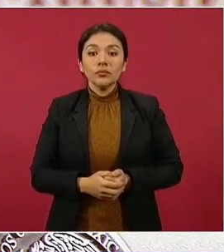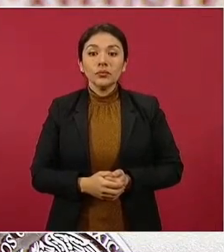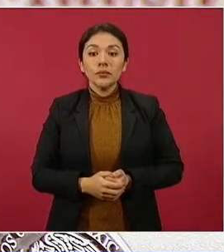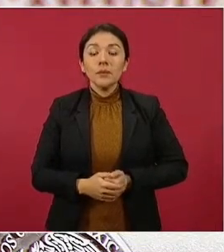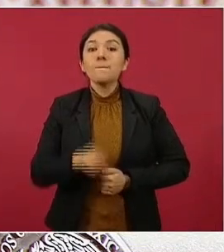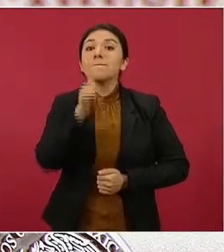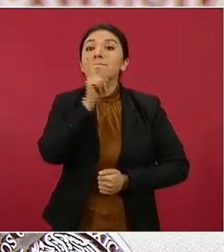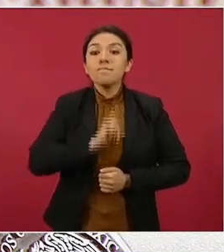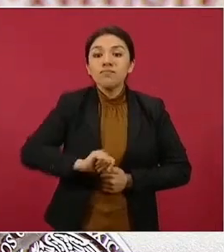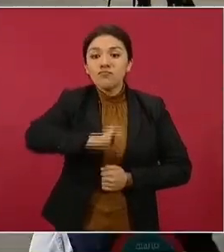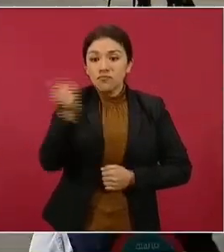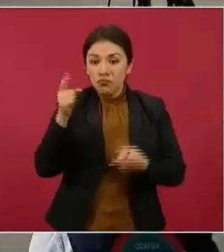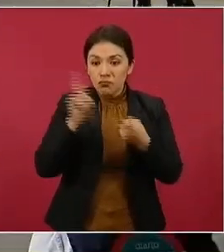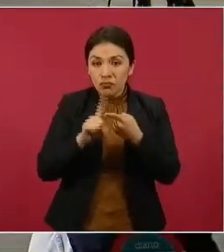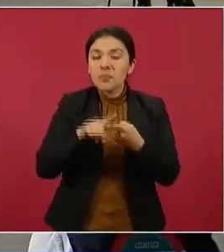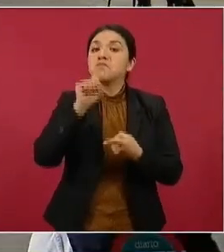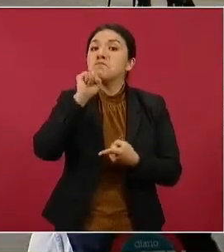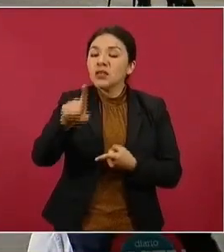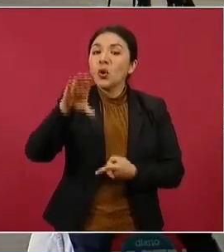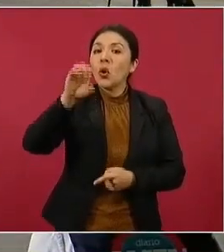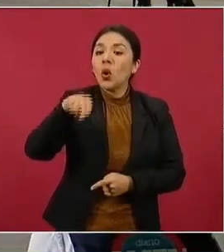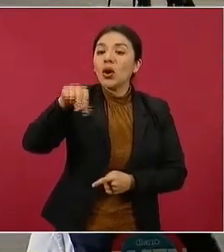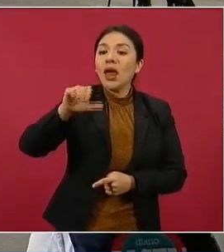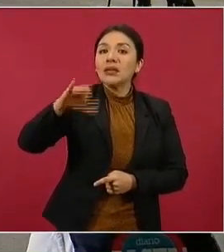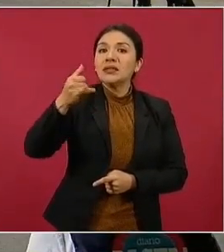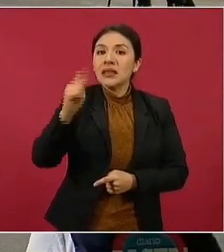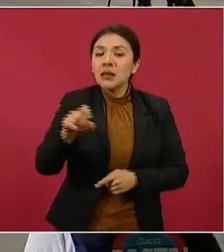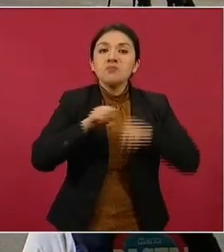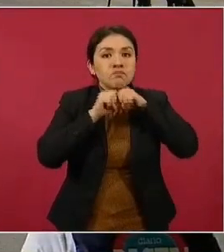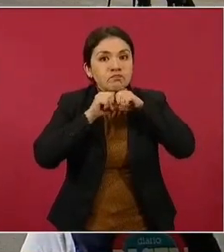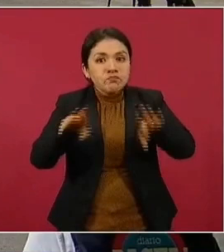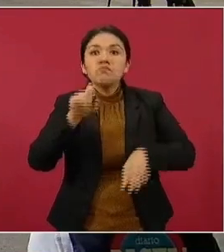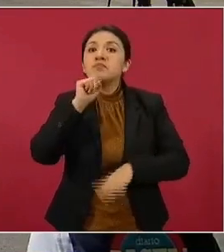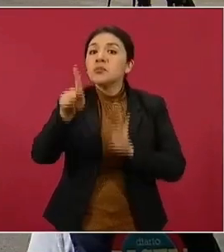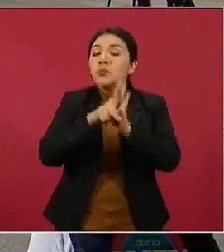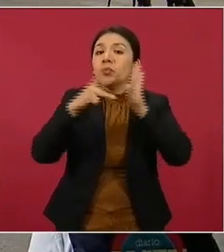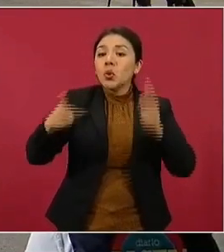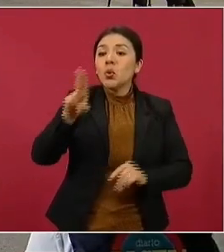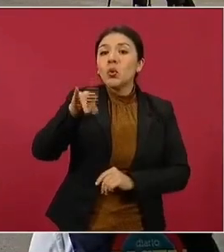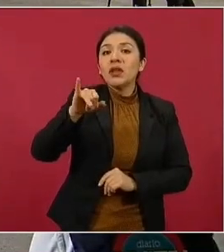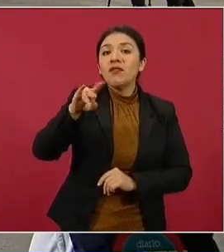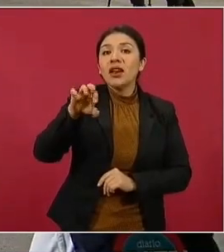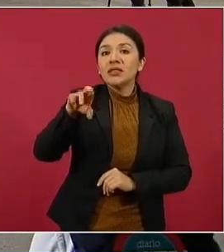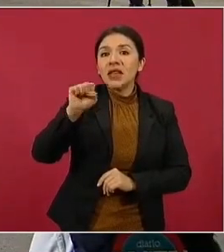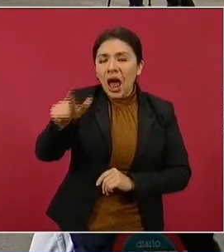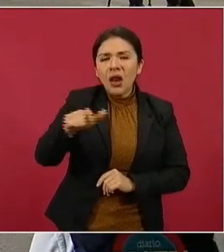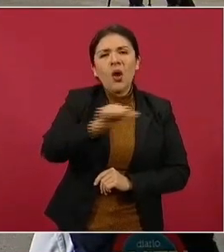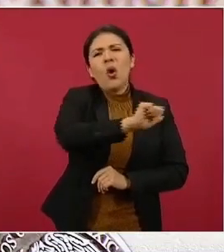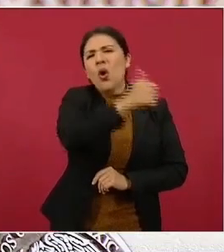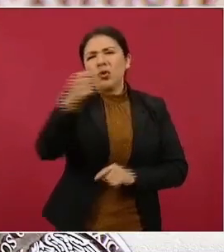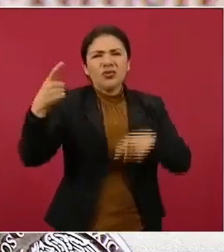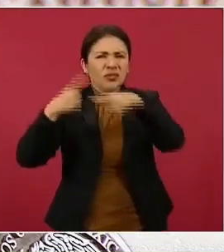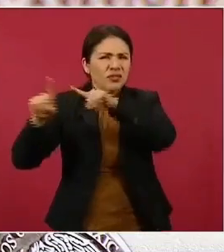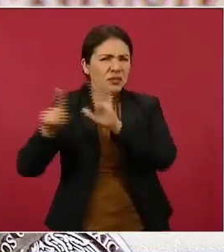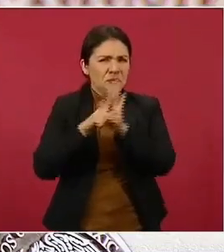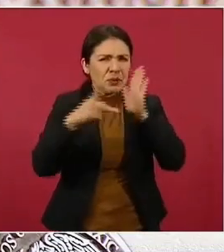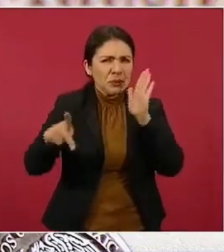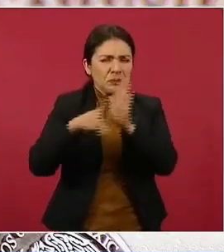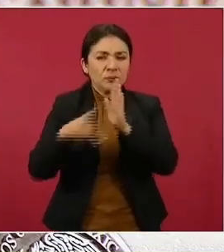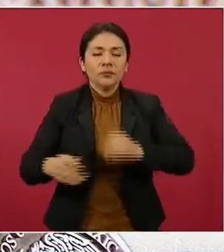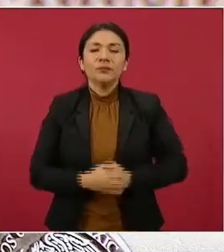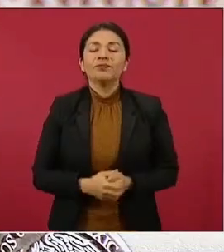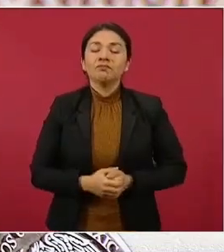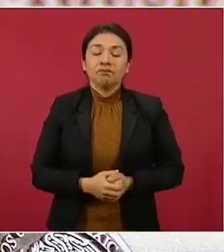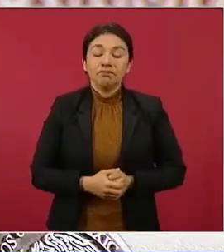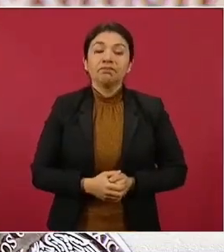otra mentira más sobre Conacyt, también difundida por El Universal y otros medios.